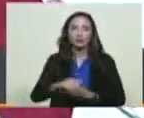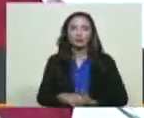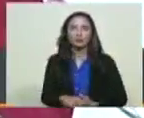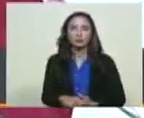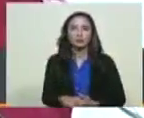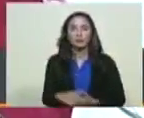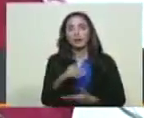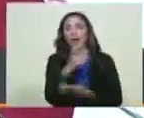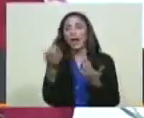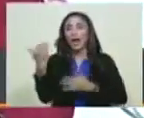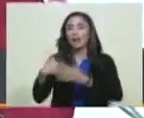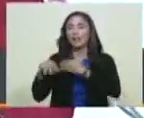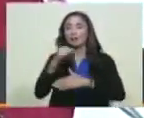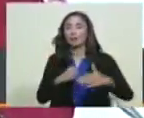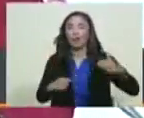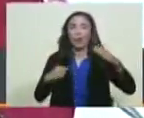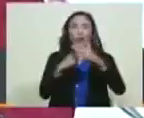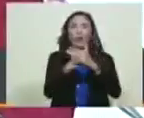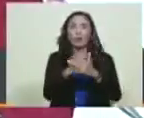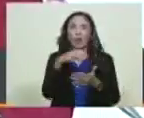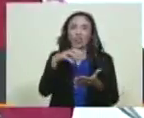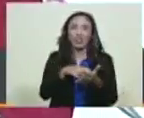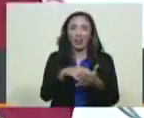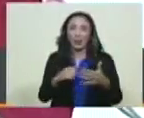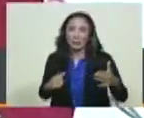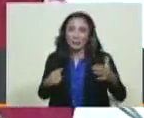del golpe de estado fascista